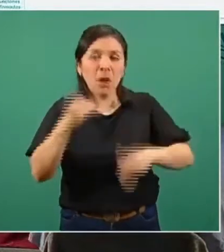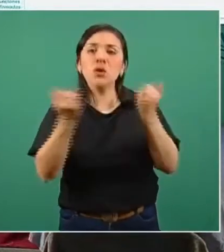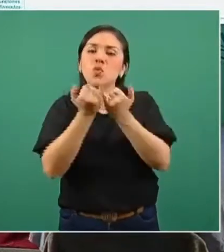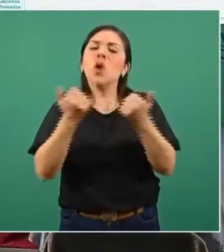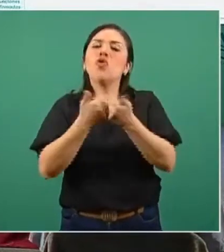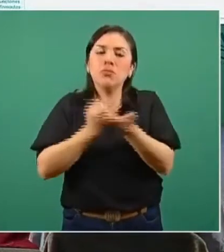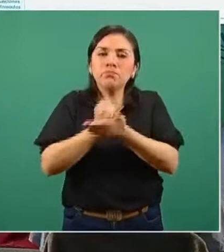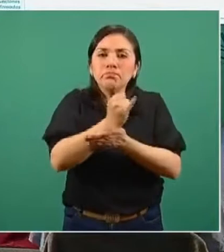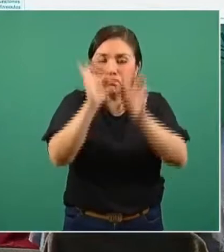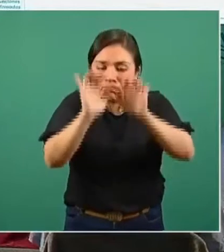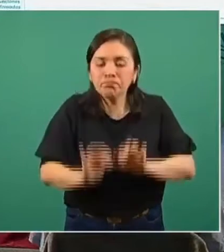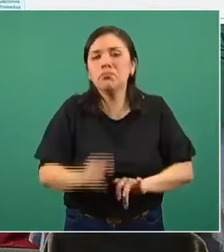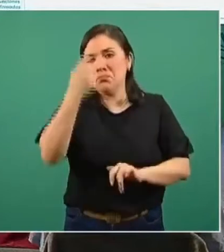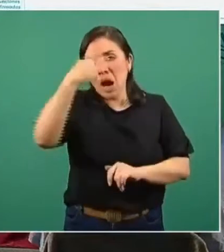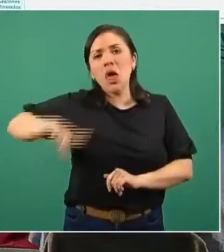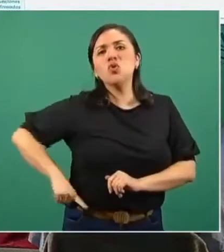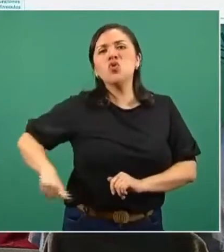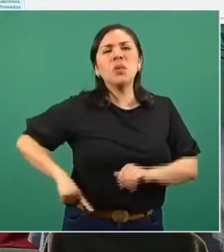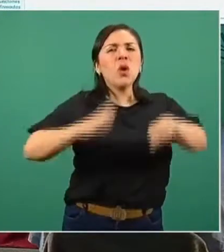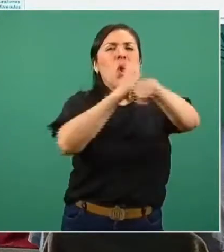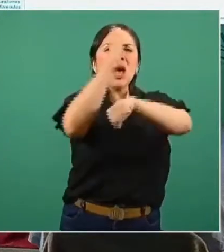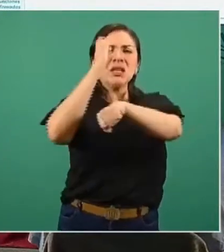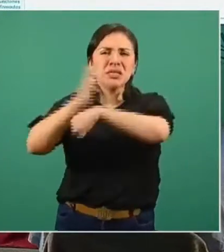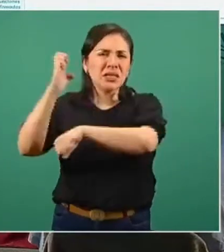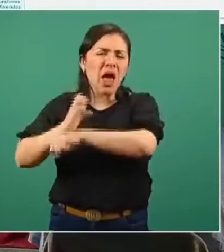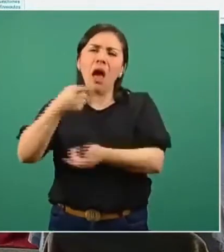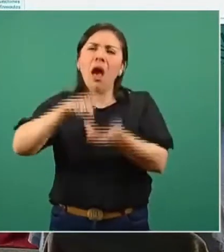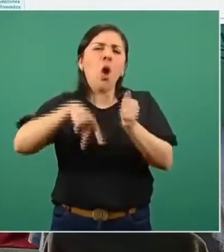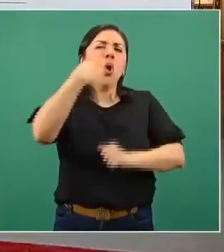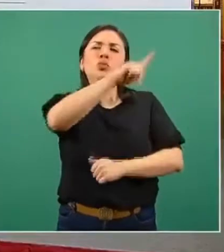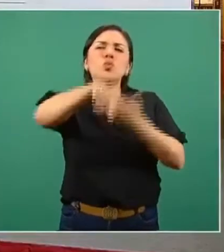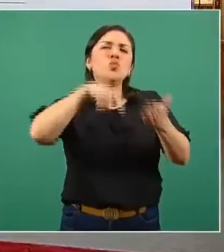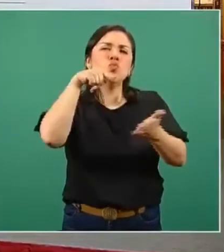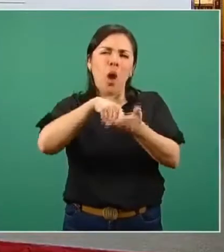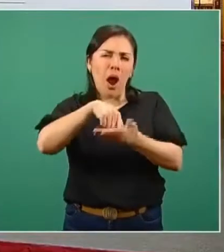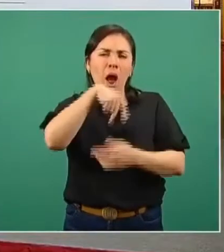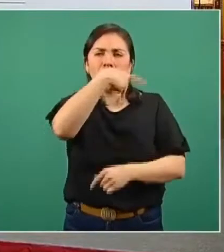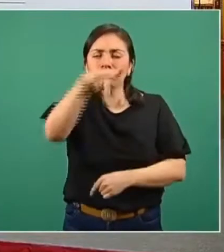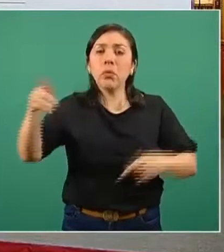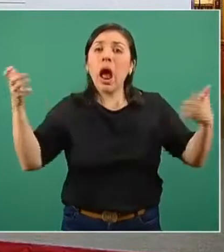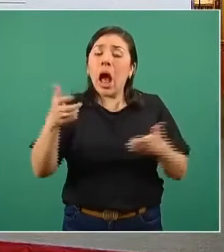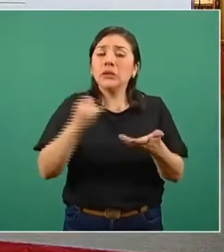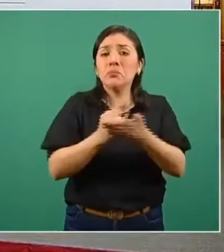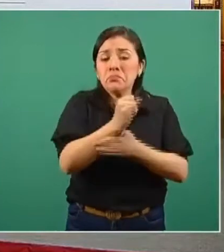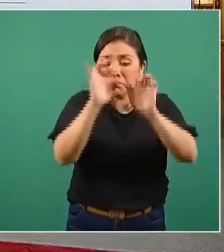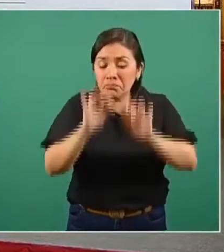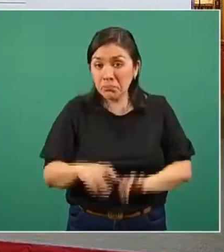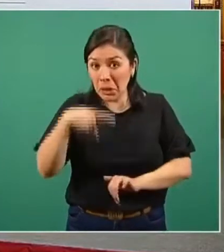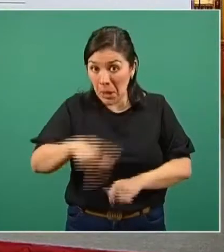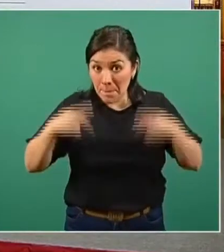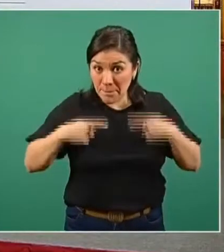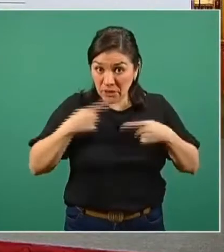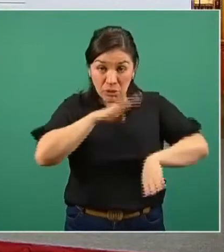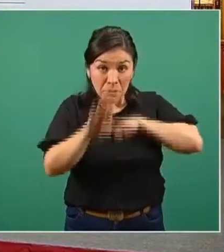dictaminación en los gobiernos estatales, en el ámbito local. Se dictamina si las defunciones que